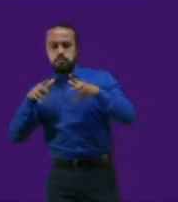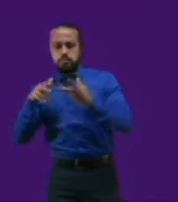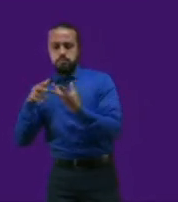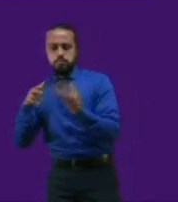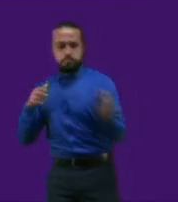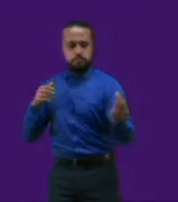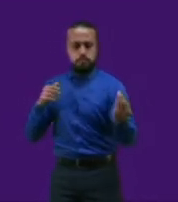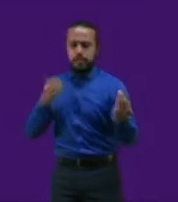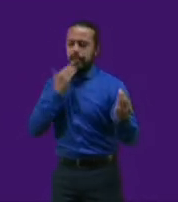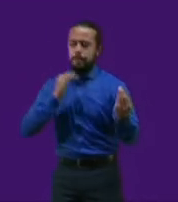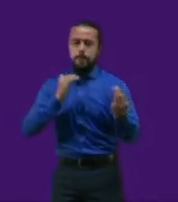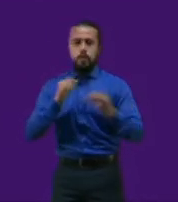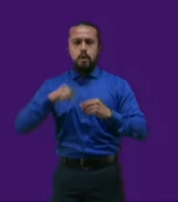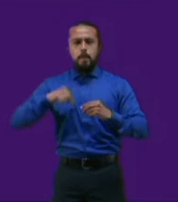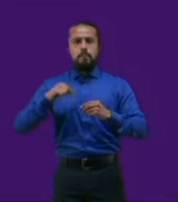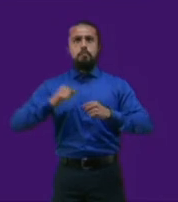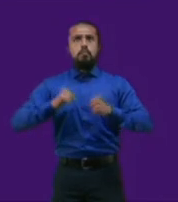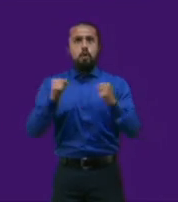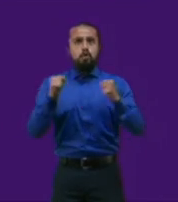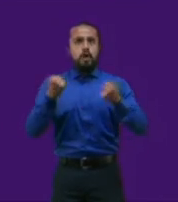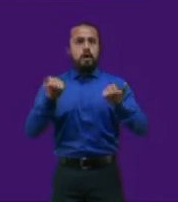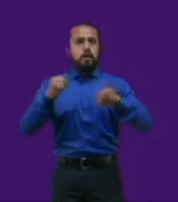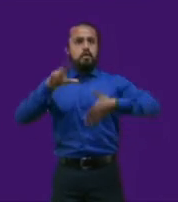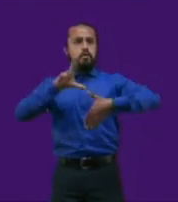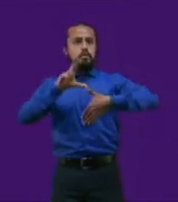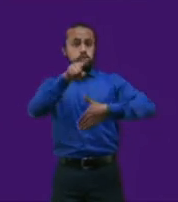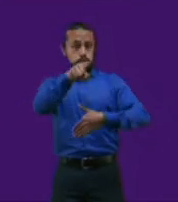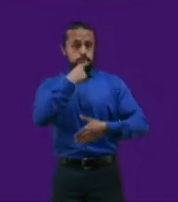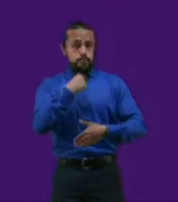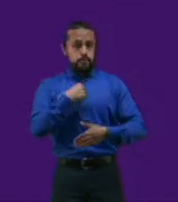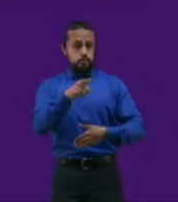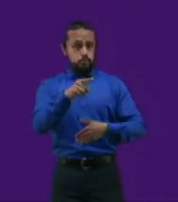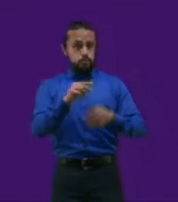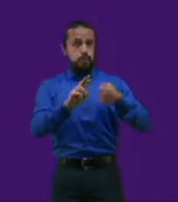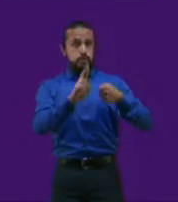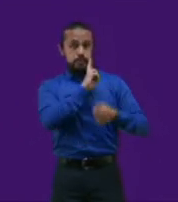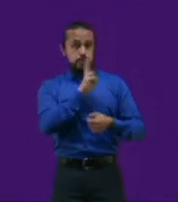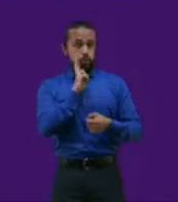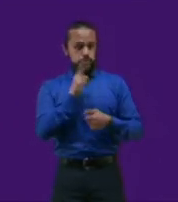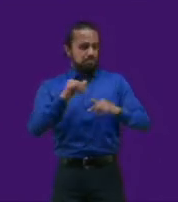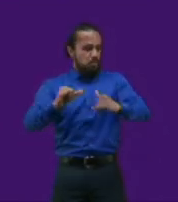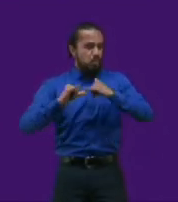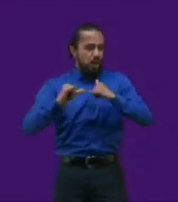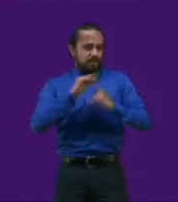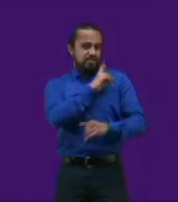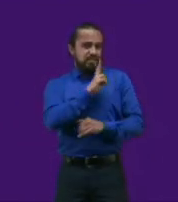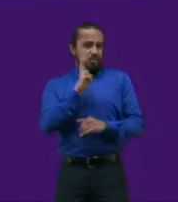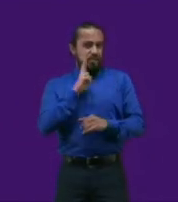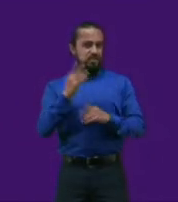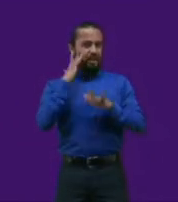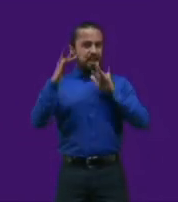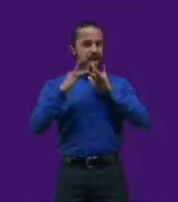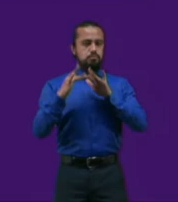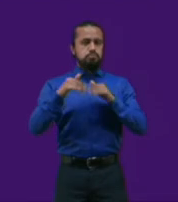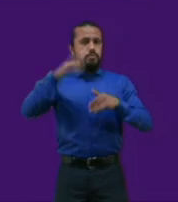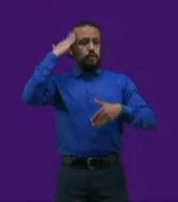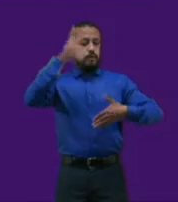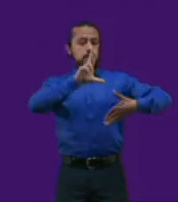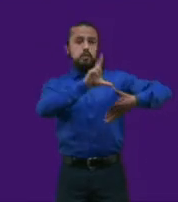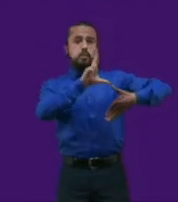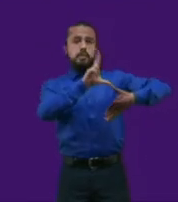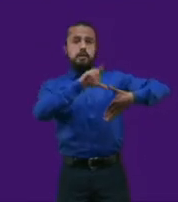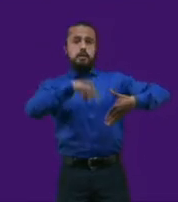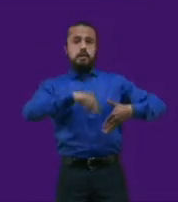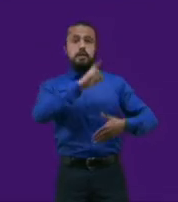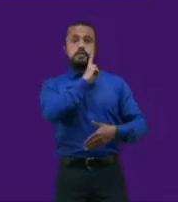Bogotá, Latinoamérica, entiendo que lo tuyo es para restaurantes, mi negocio también, hay 1.5 millones de restaurantes en América Latina,